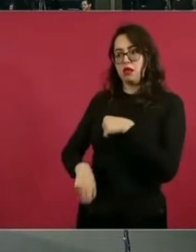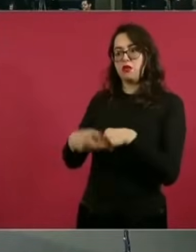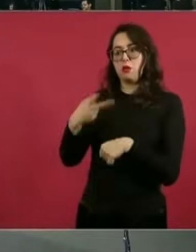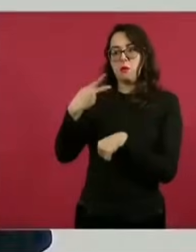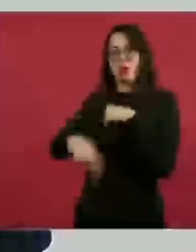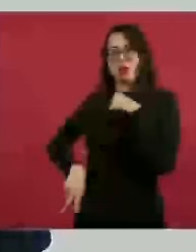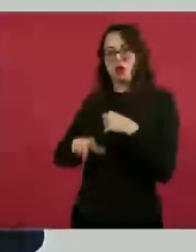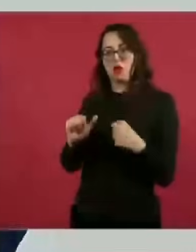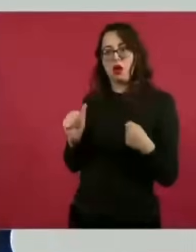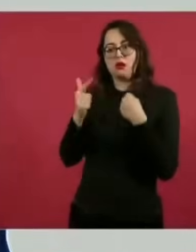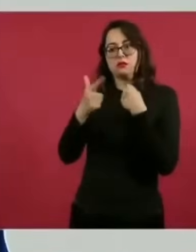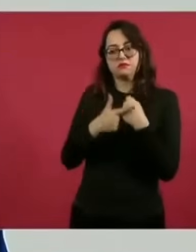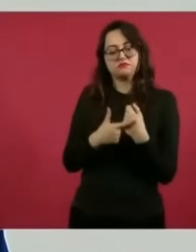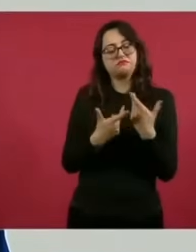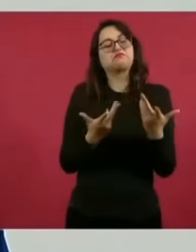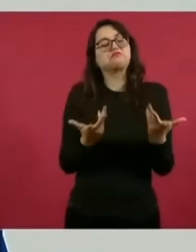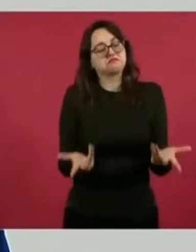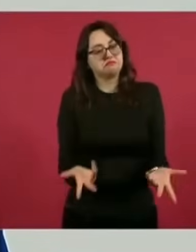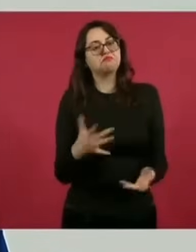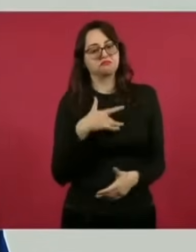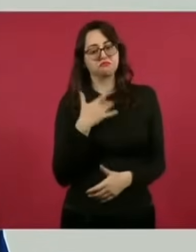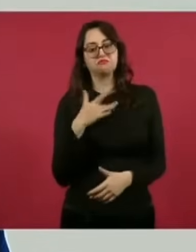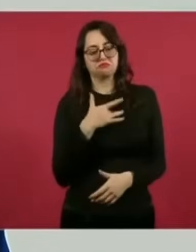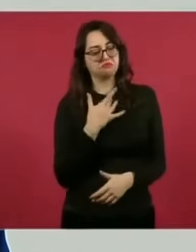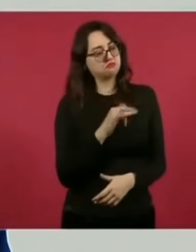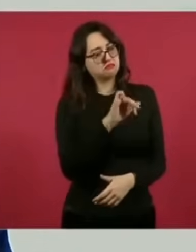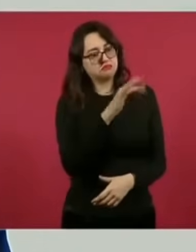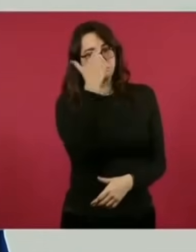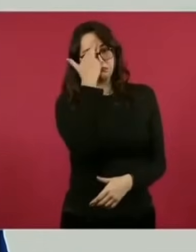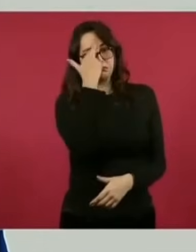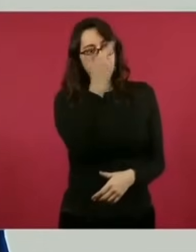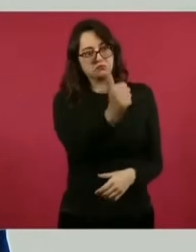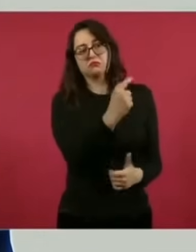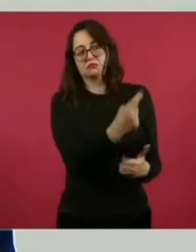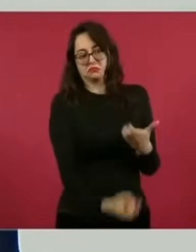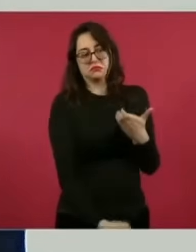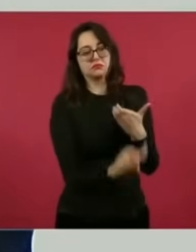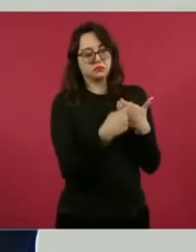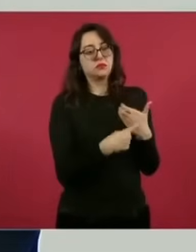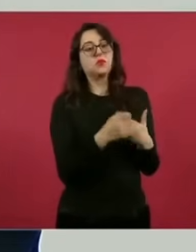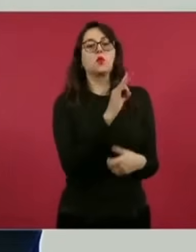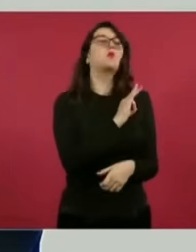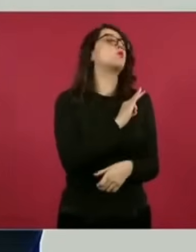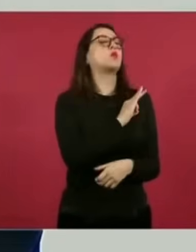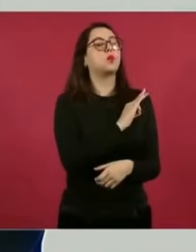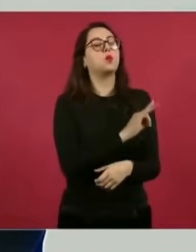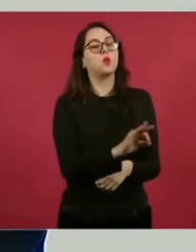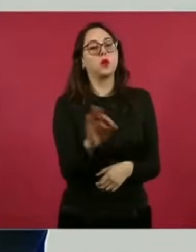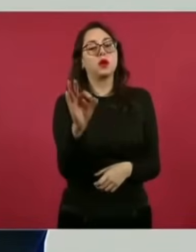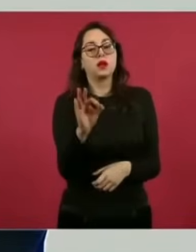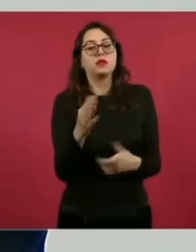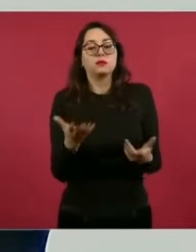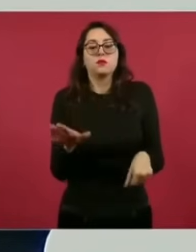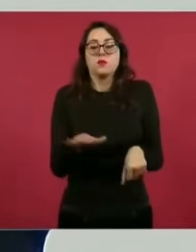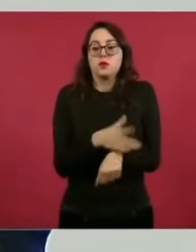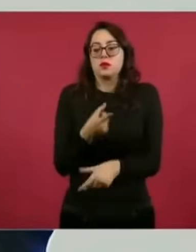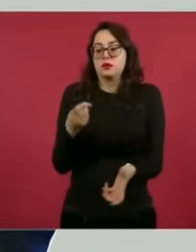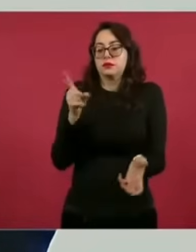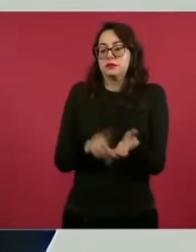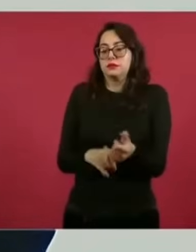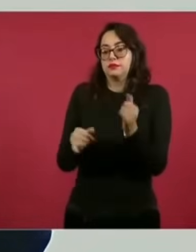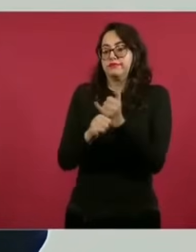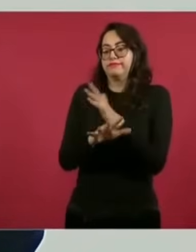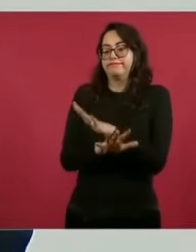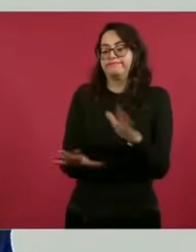ilícito a las bases de datos, a estas bases de datos que se ha precisado y que contienen